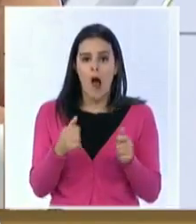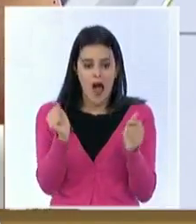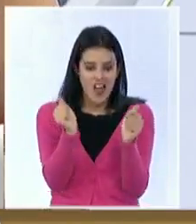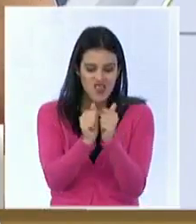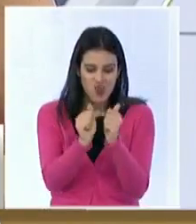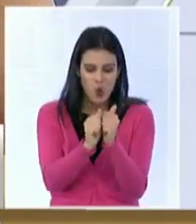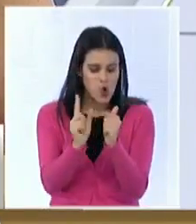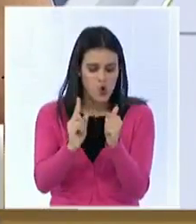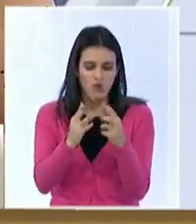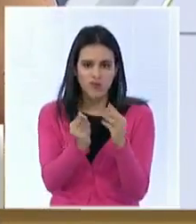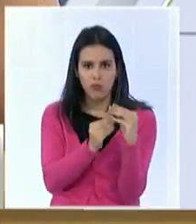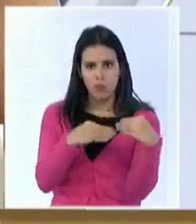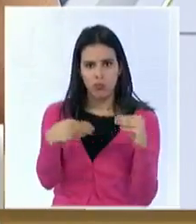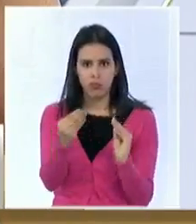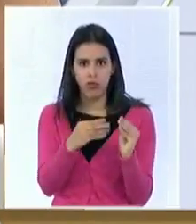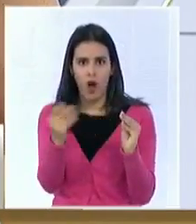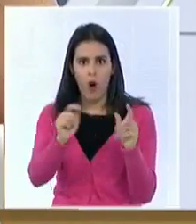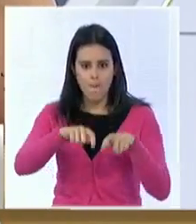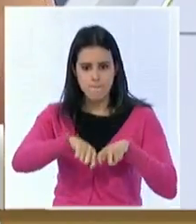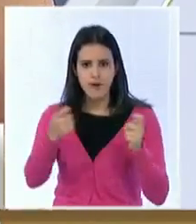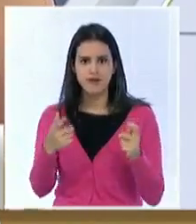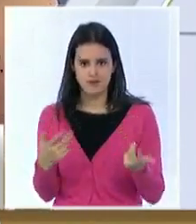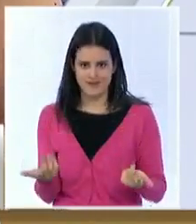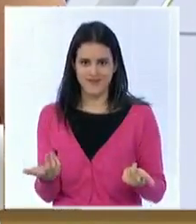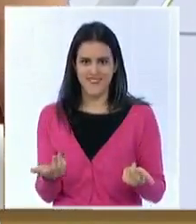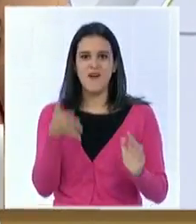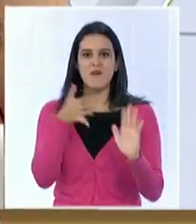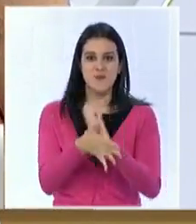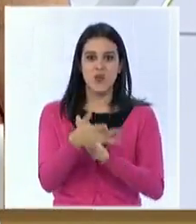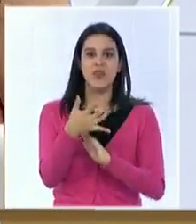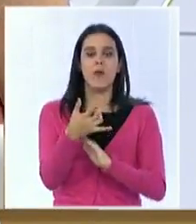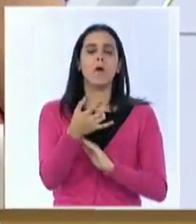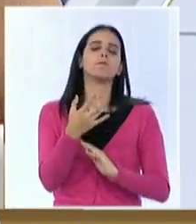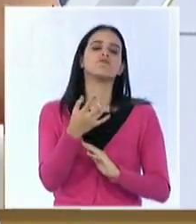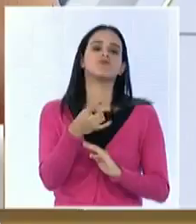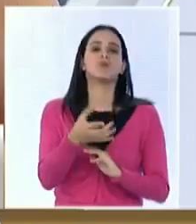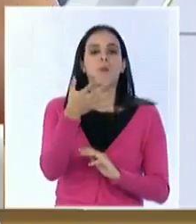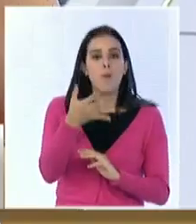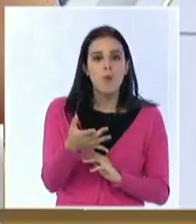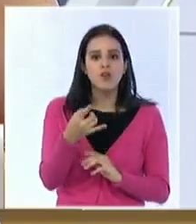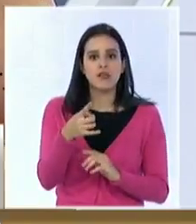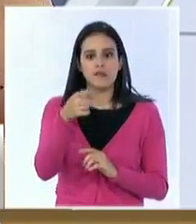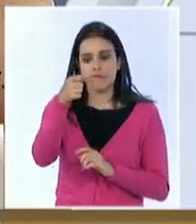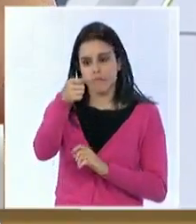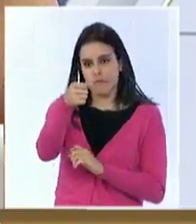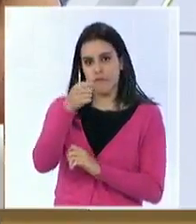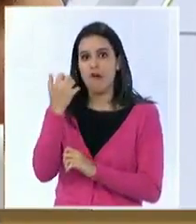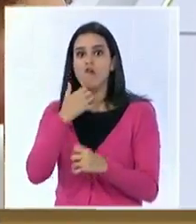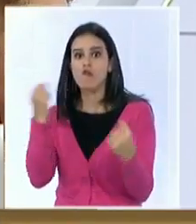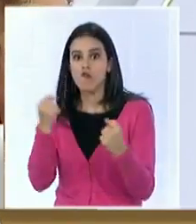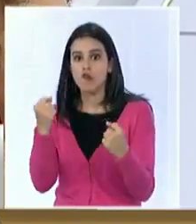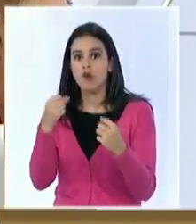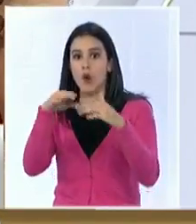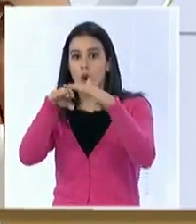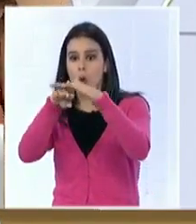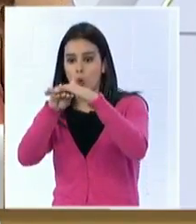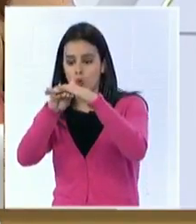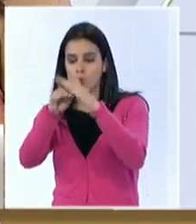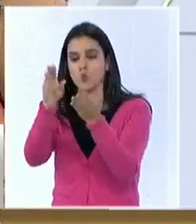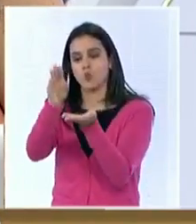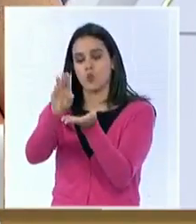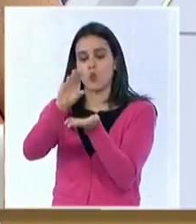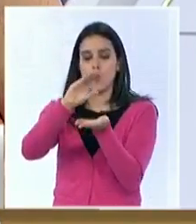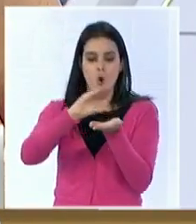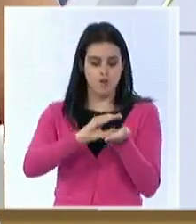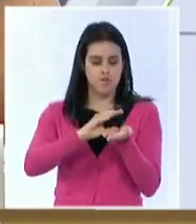se pueden llevar al congelador. ¿Por qué? Porque no tienen necesariamente el tipo de plástico idóneo que resista el